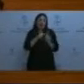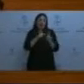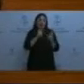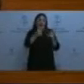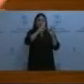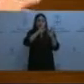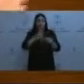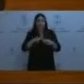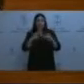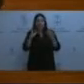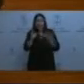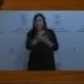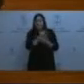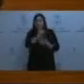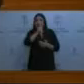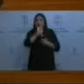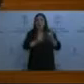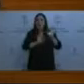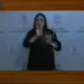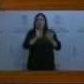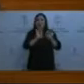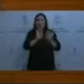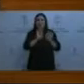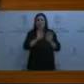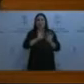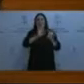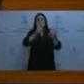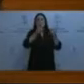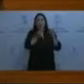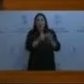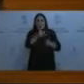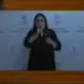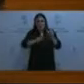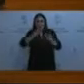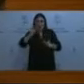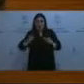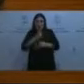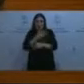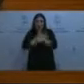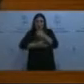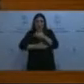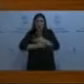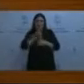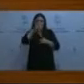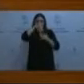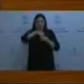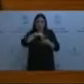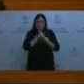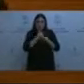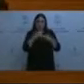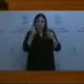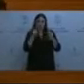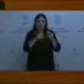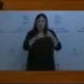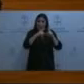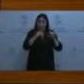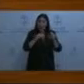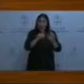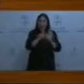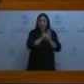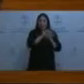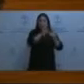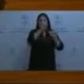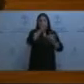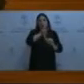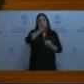alcanzar un 2% de efectivos totales de personal con discapacidad. En Asturias, el Decreto 6/2012 establece